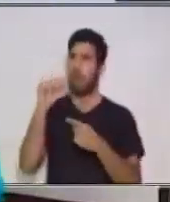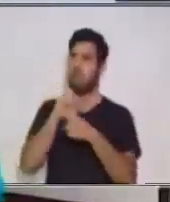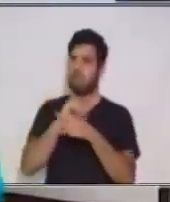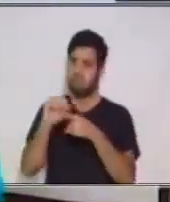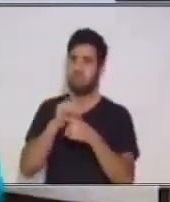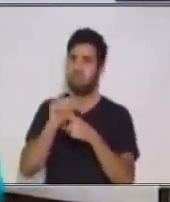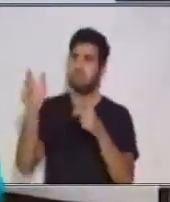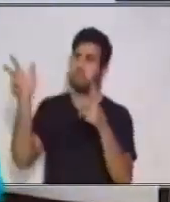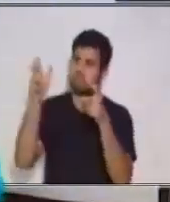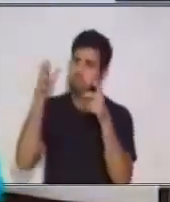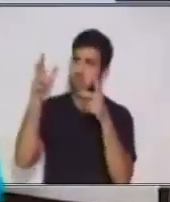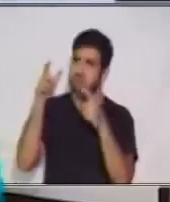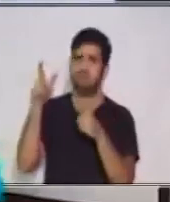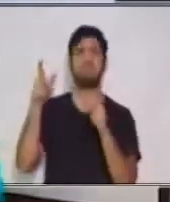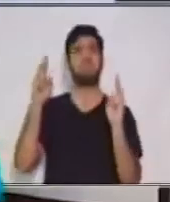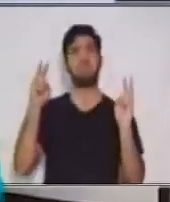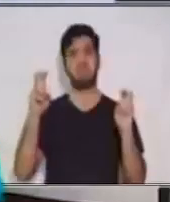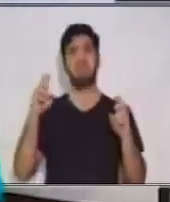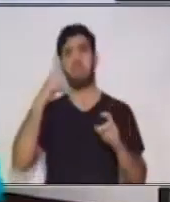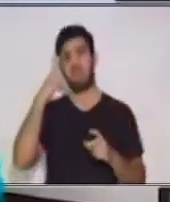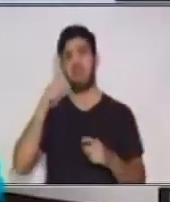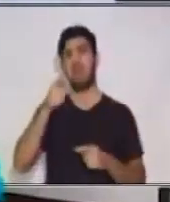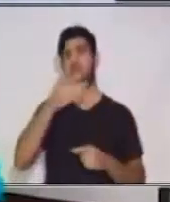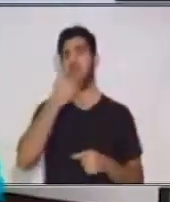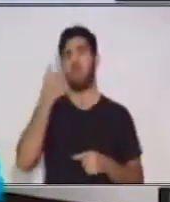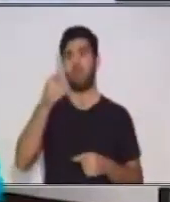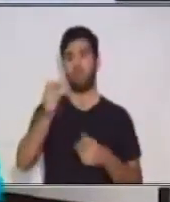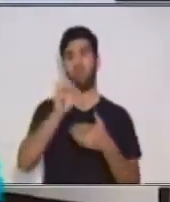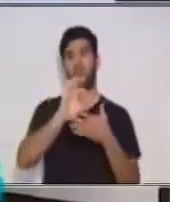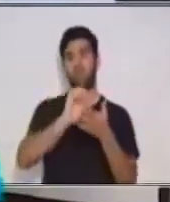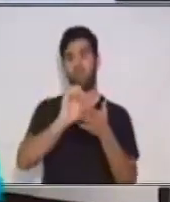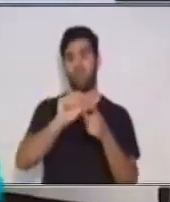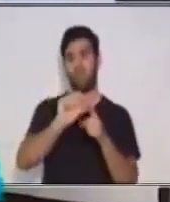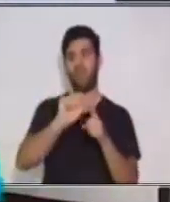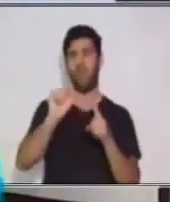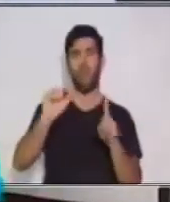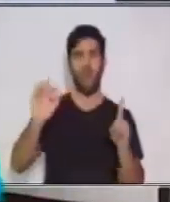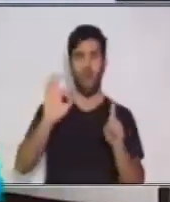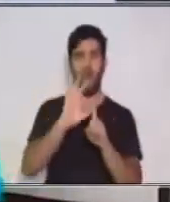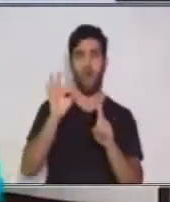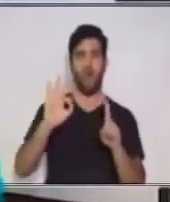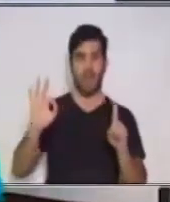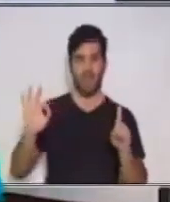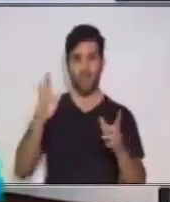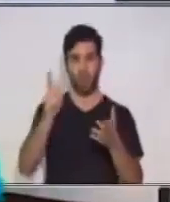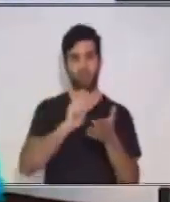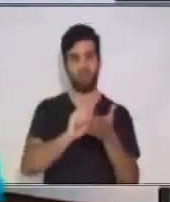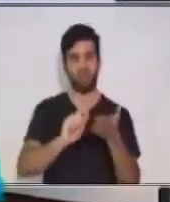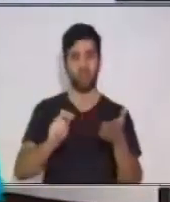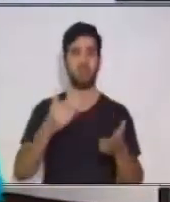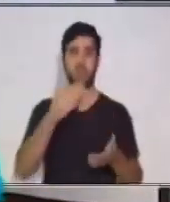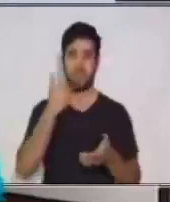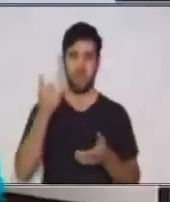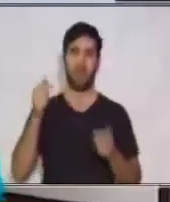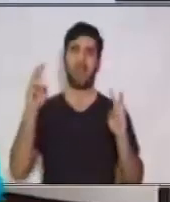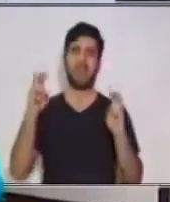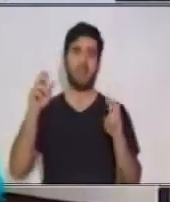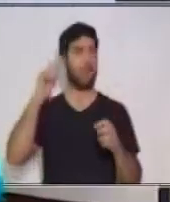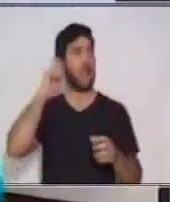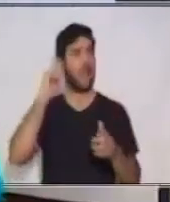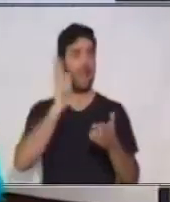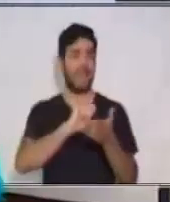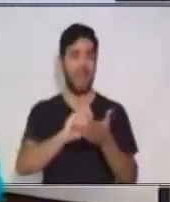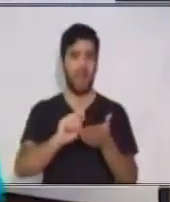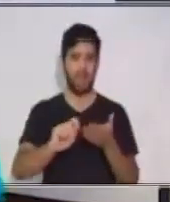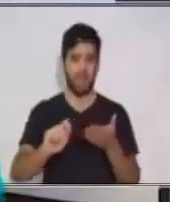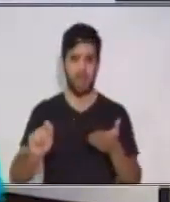vayamos repasando en casa para que nosotros podamos memorizarlos y así cuando nosotros ya abarquemos la gramática